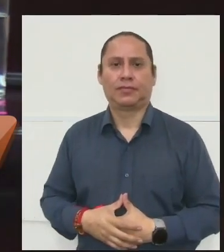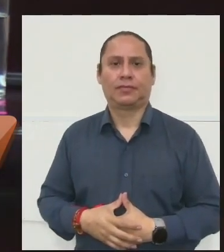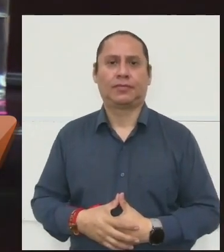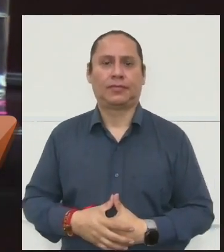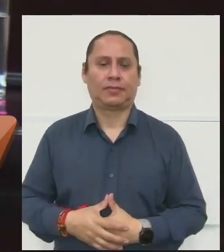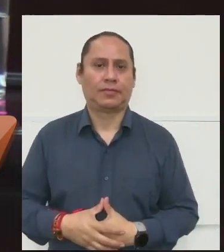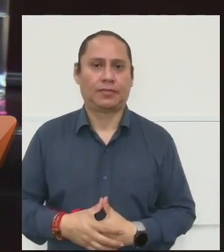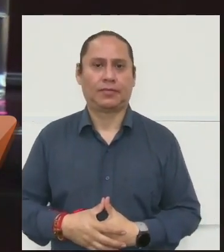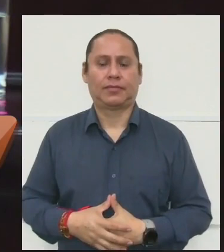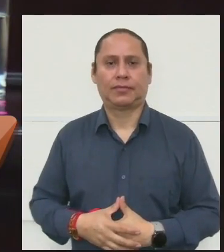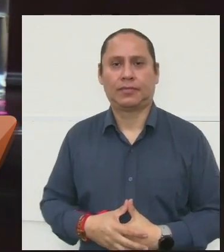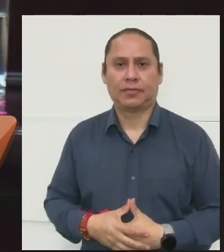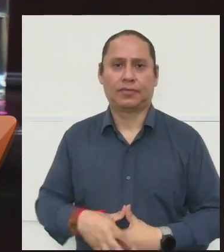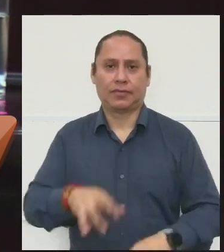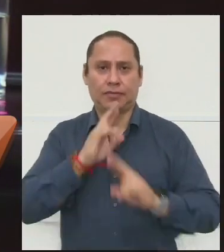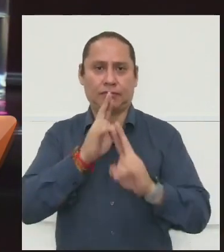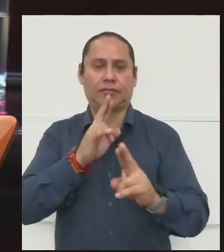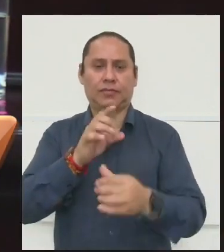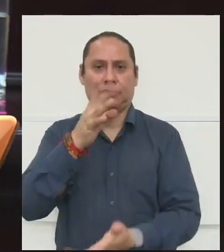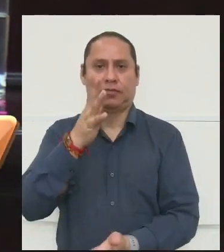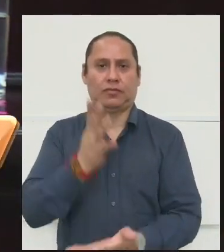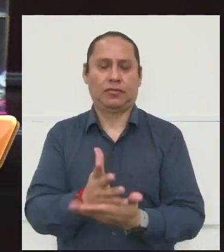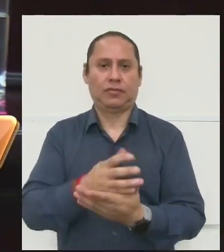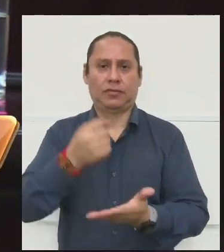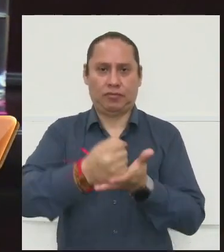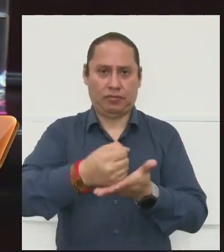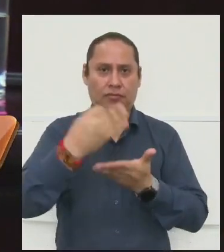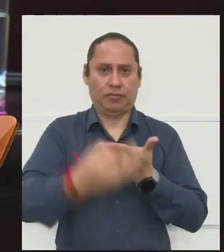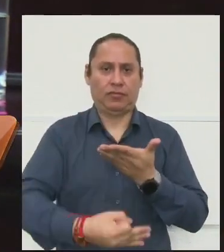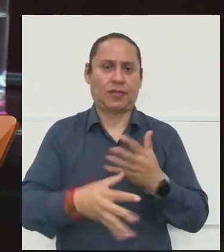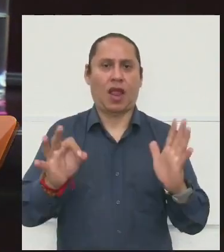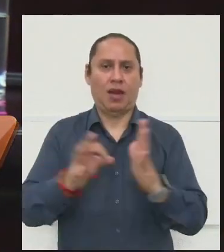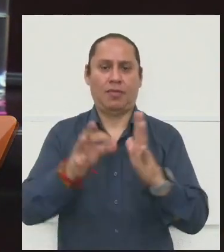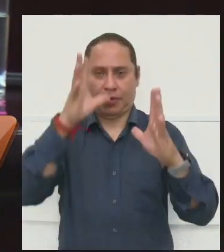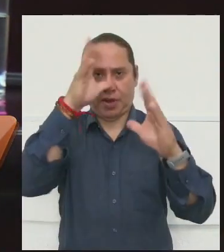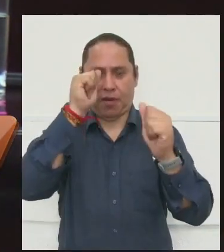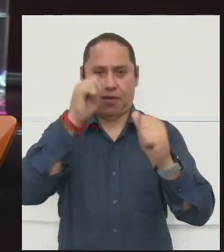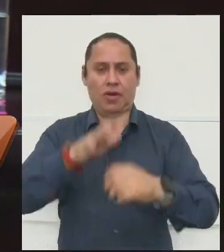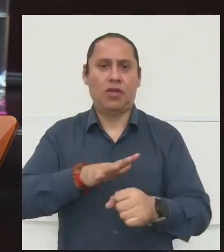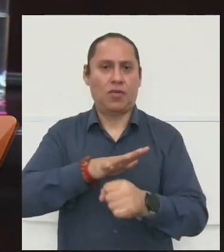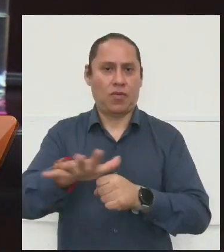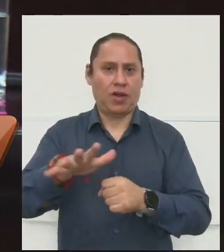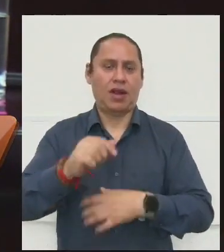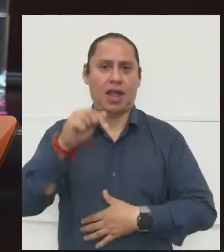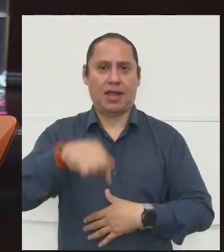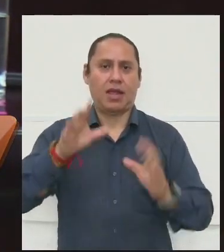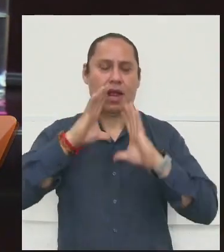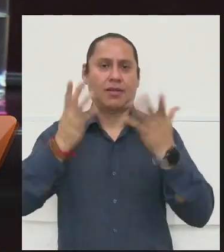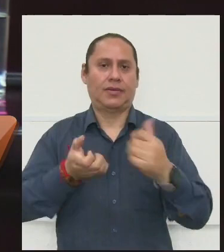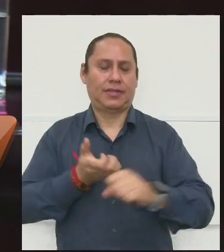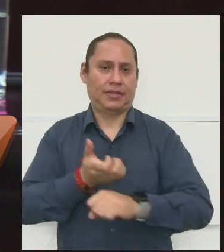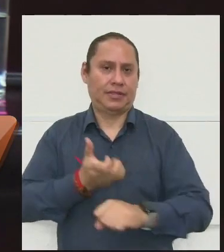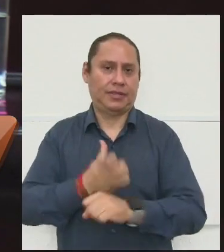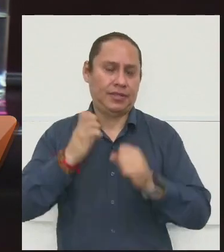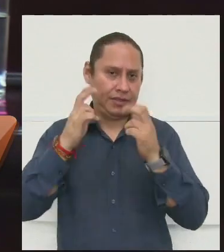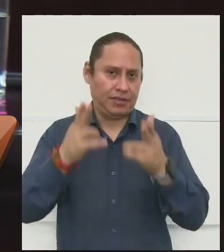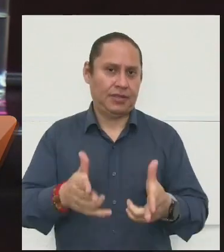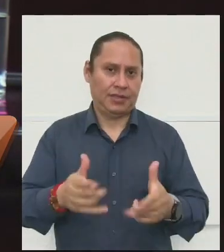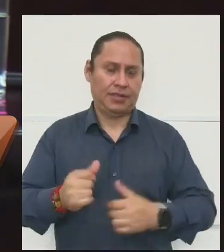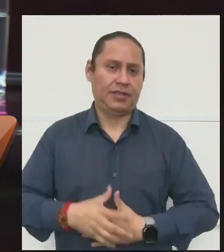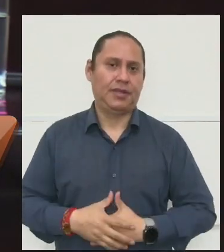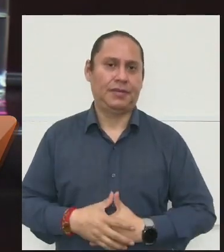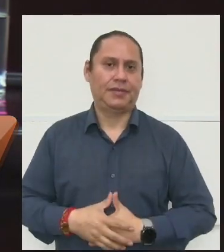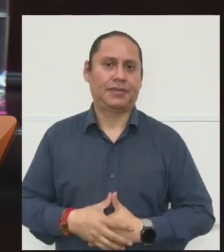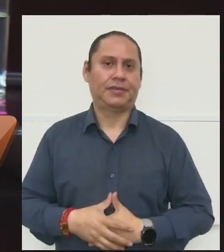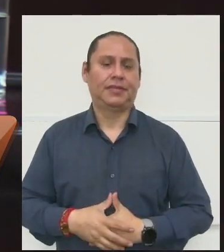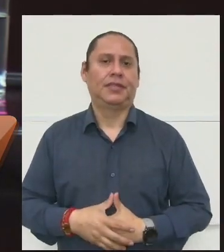dictamen resolutivo único es de aprobarse el punto de acuerdo por el que este honorable congreso del estado libre y